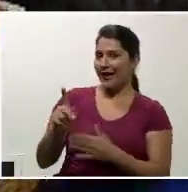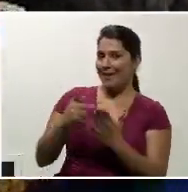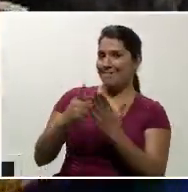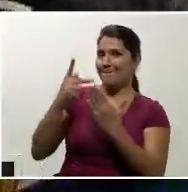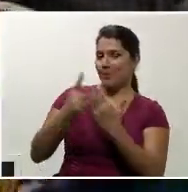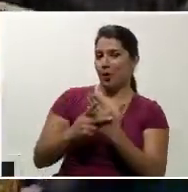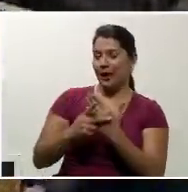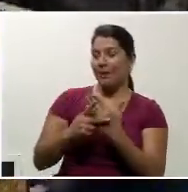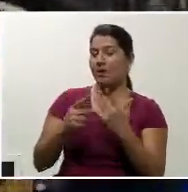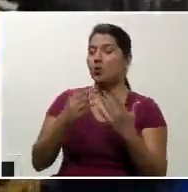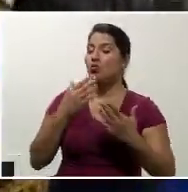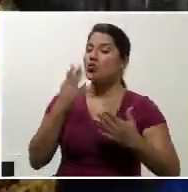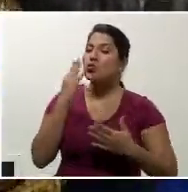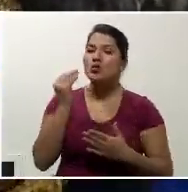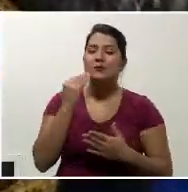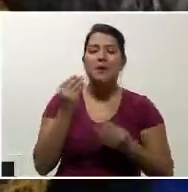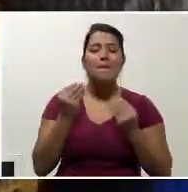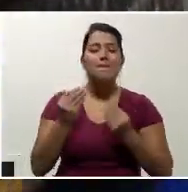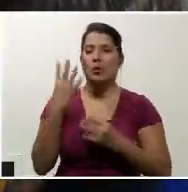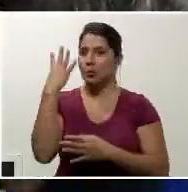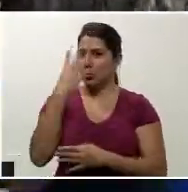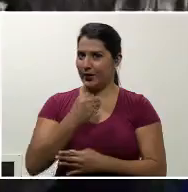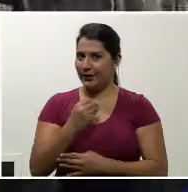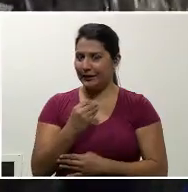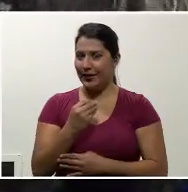sido una experiencia muy, muy bonita.